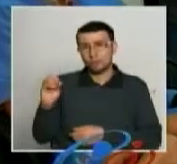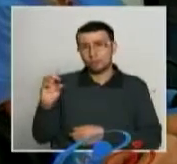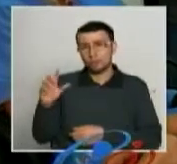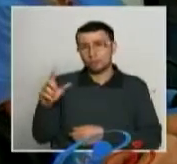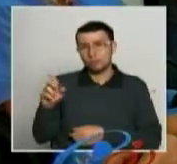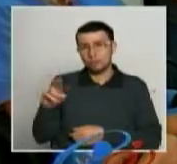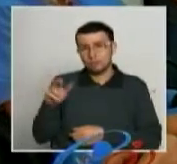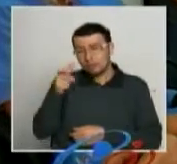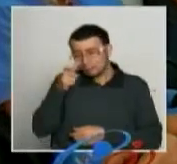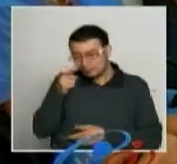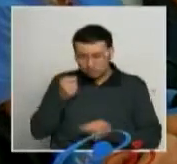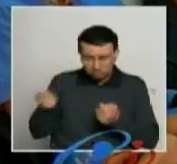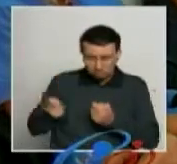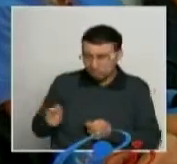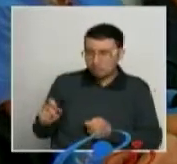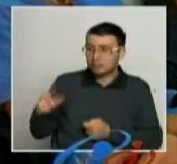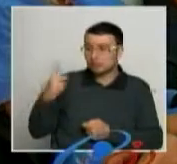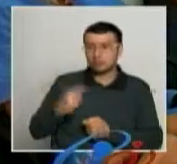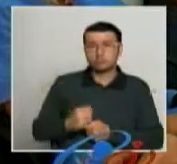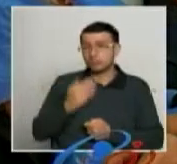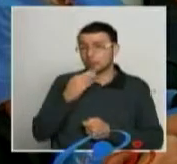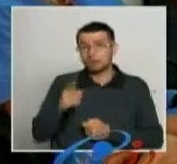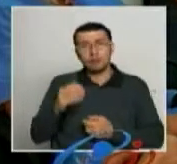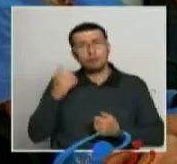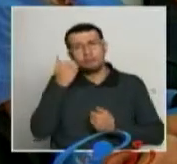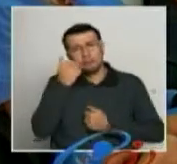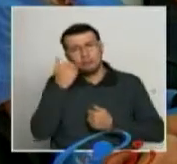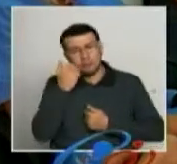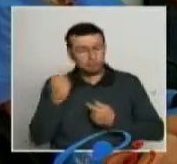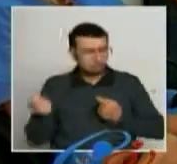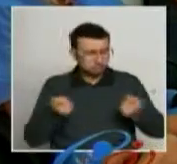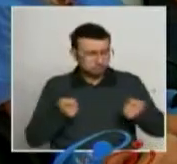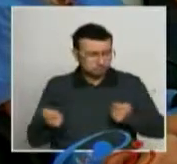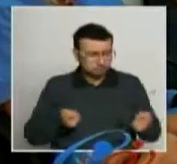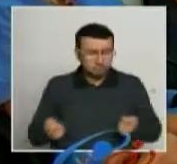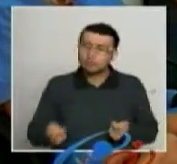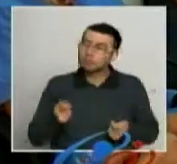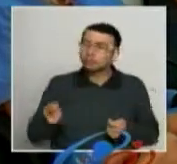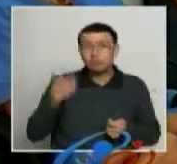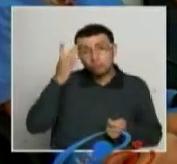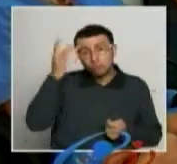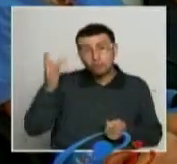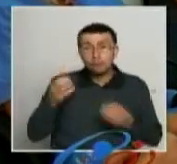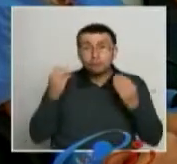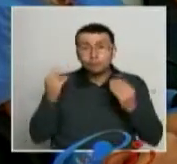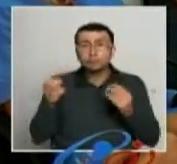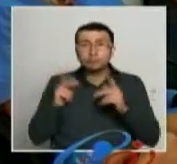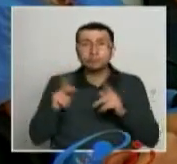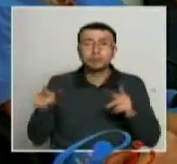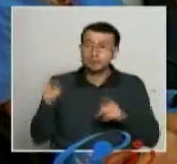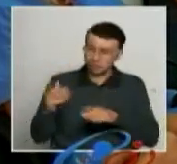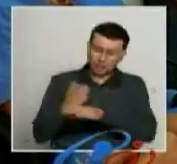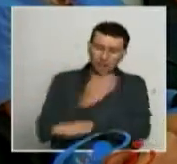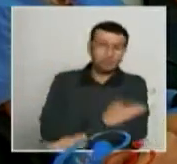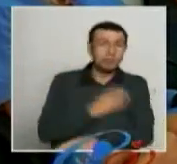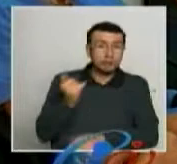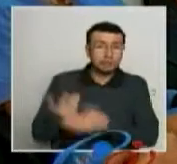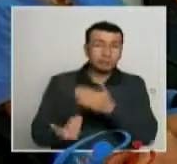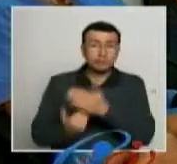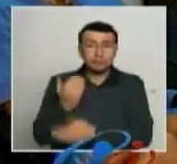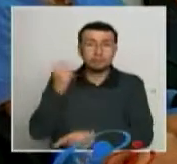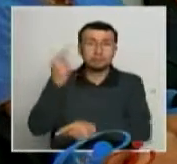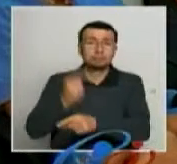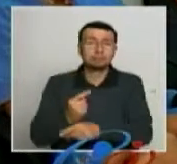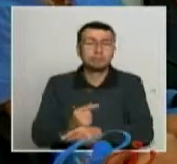ese proceso de la enfermedad vascular, doctor Fernando Calvo, y por qué muchos pacientes, antes de usted realizarle un procedimiento,